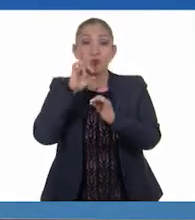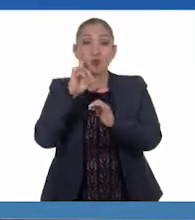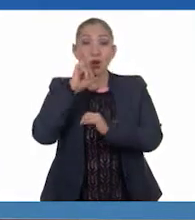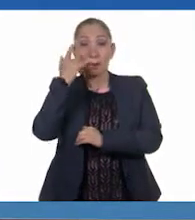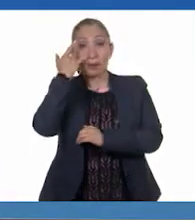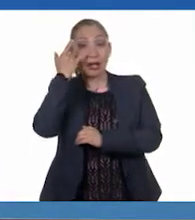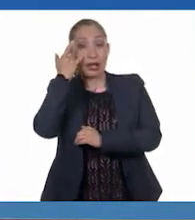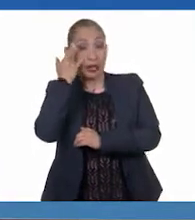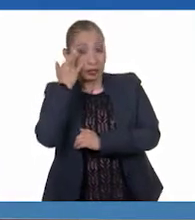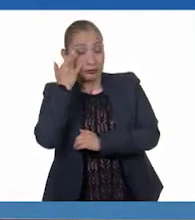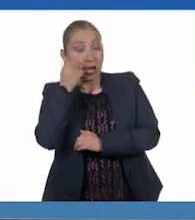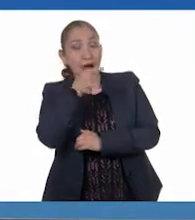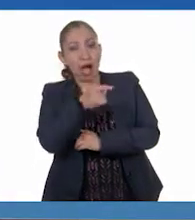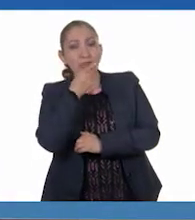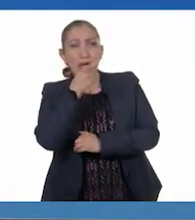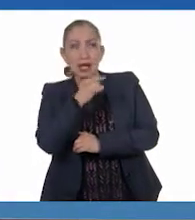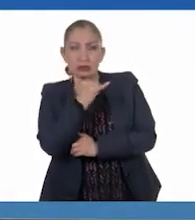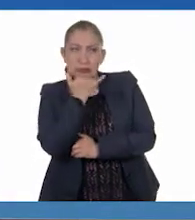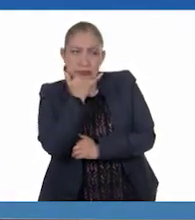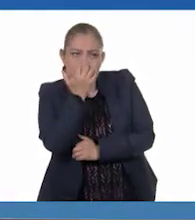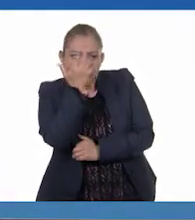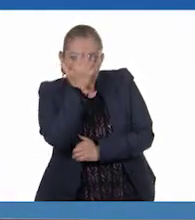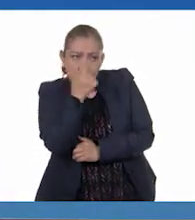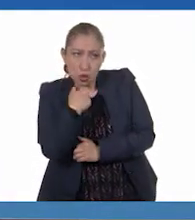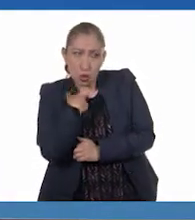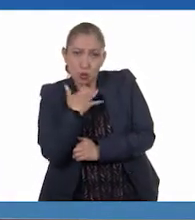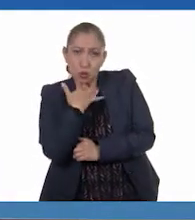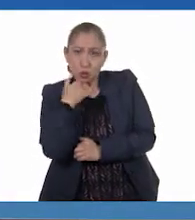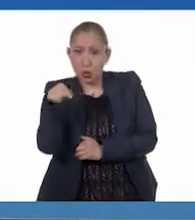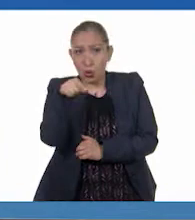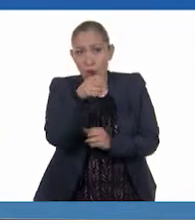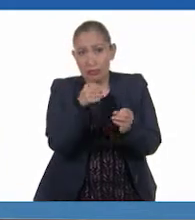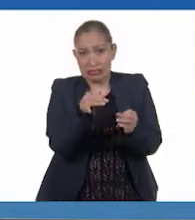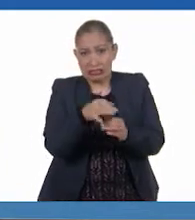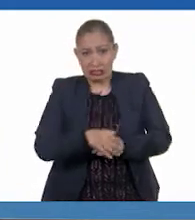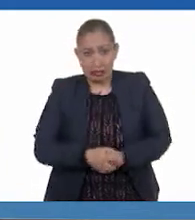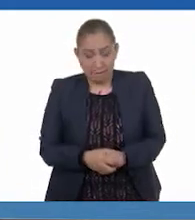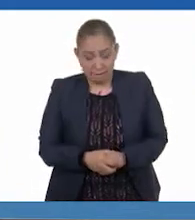y le diré que me apena haber ensuciado su oficina.